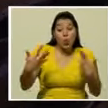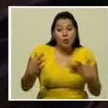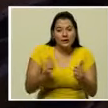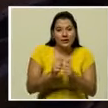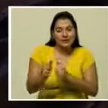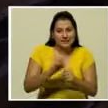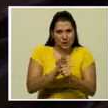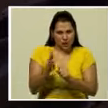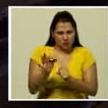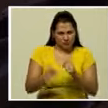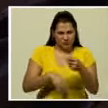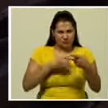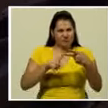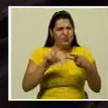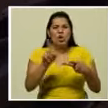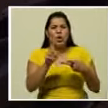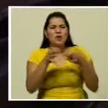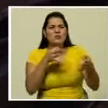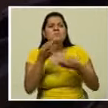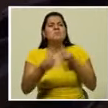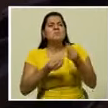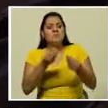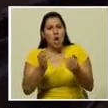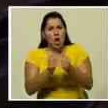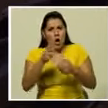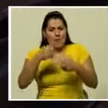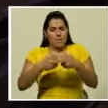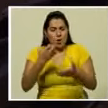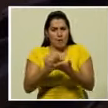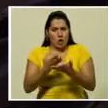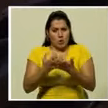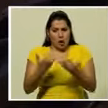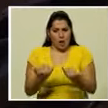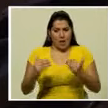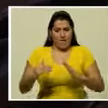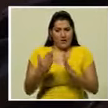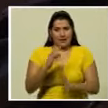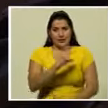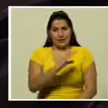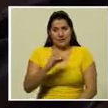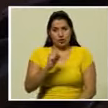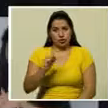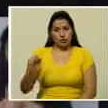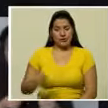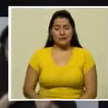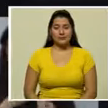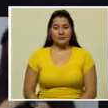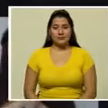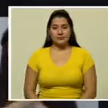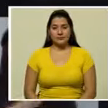qué va a pasar con la crisis financiera que enfrenta la Caja Costarricense de Seguro Social. Veamos.